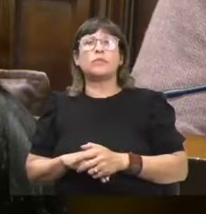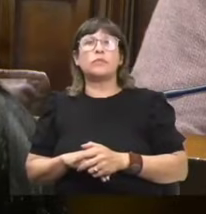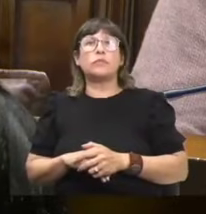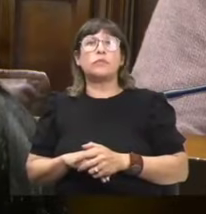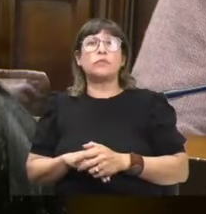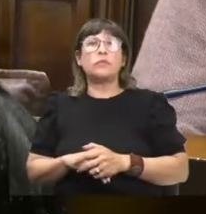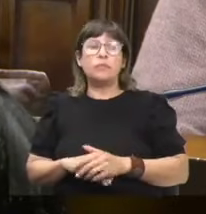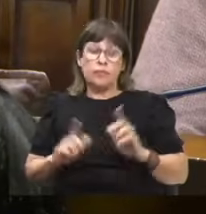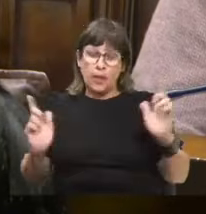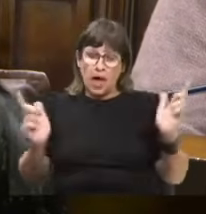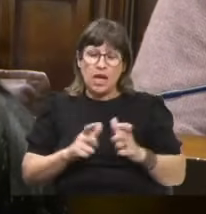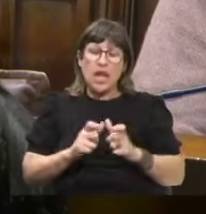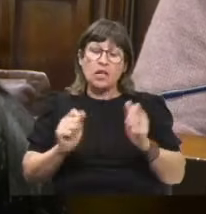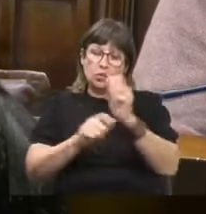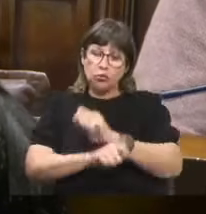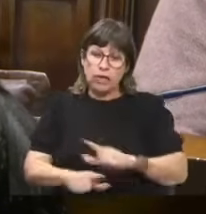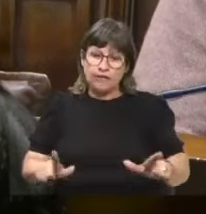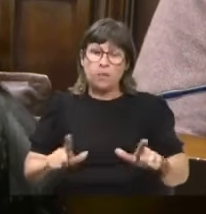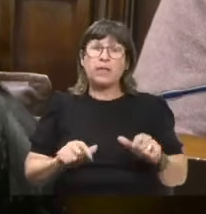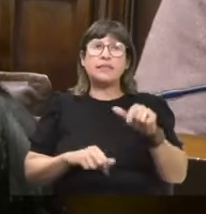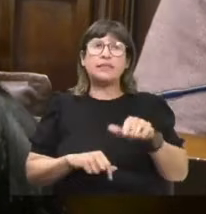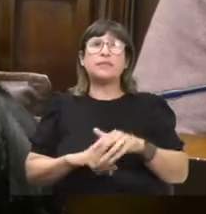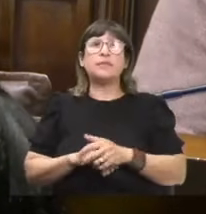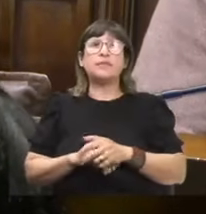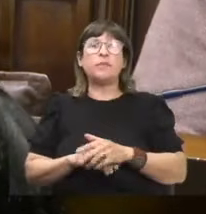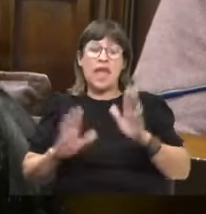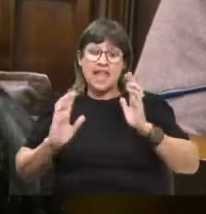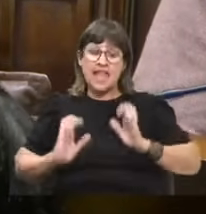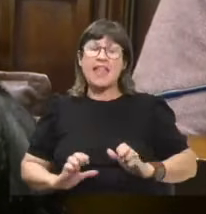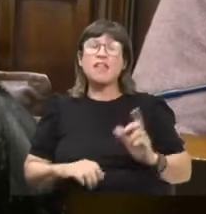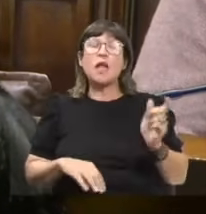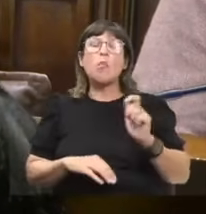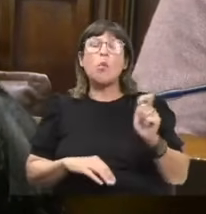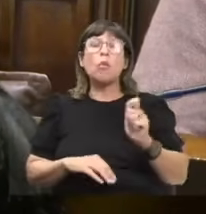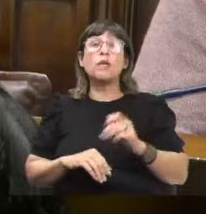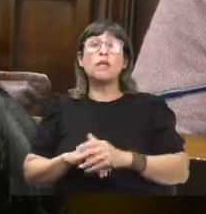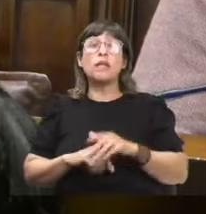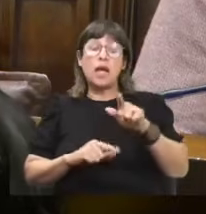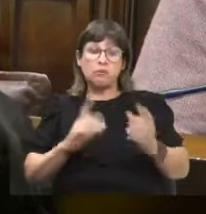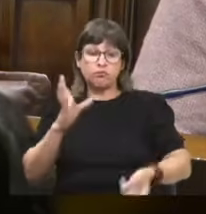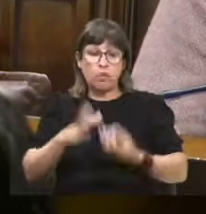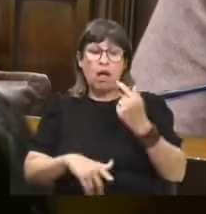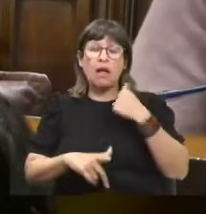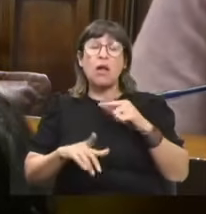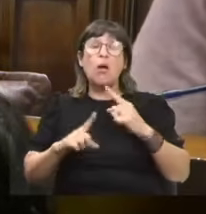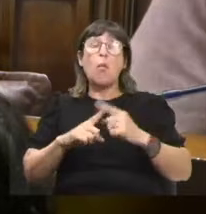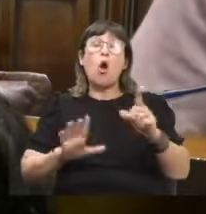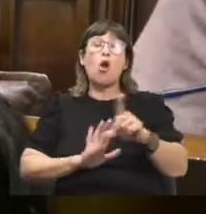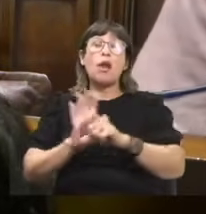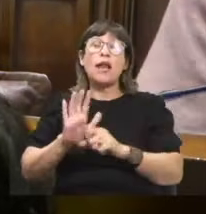la Junta de Transparencia y Ética Pública fue creada por la Ley